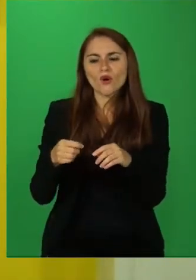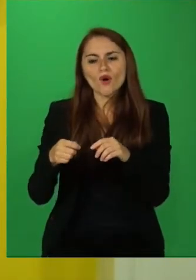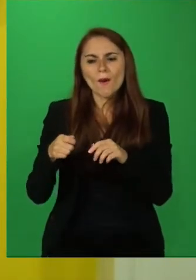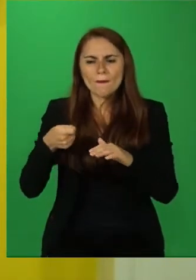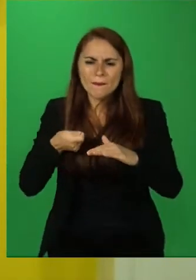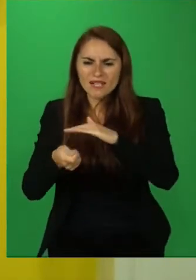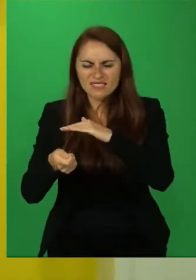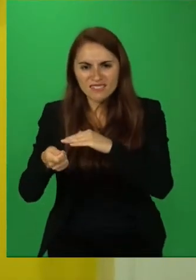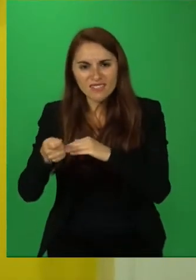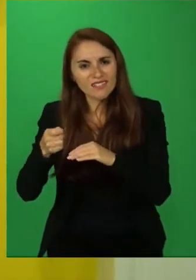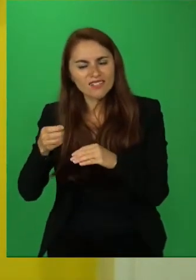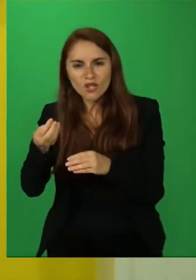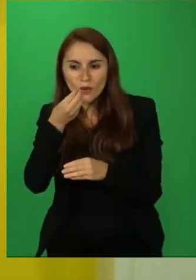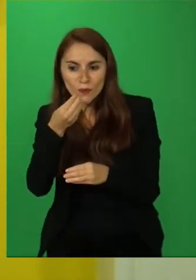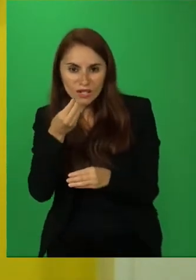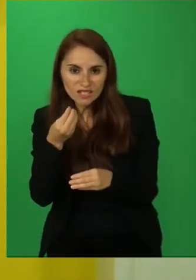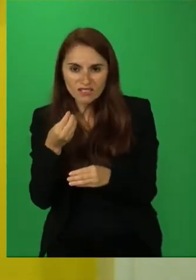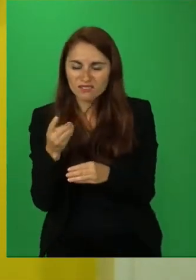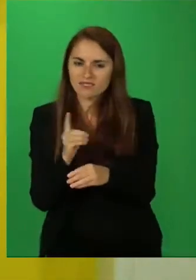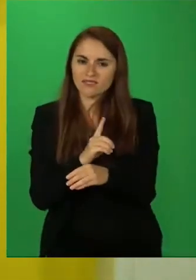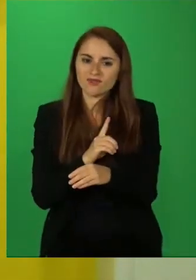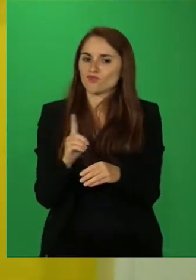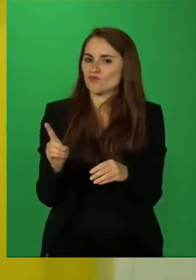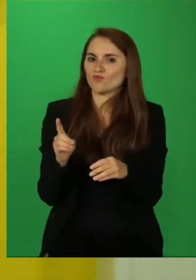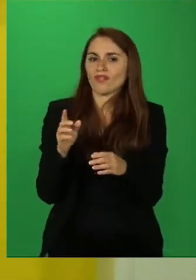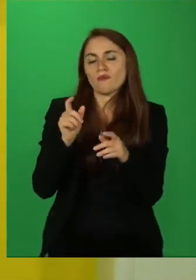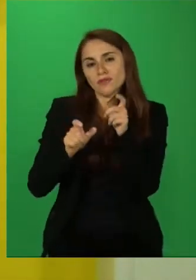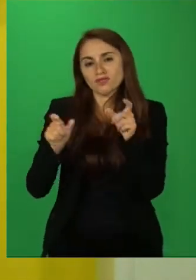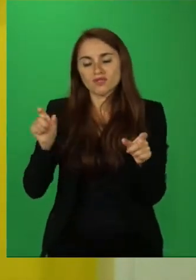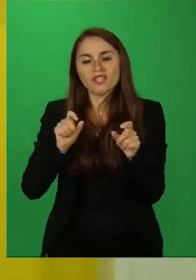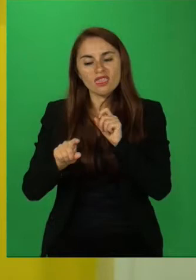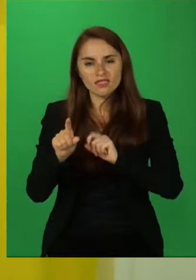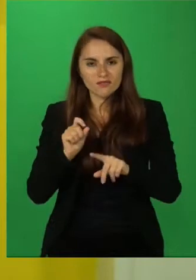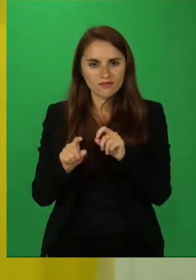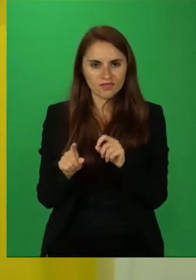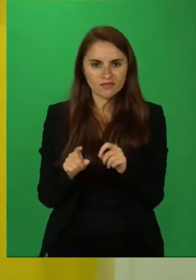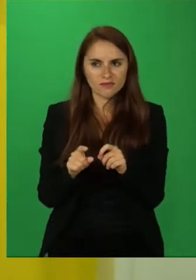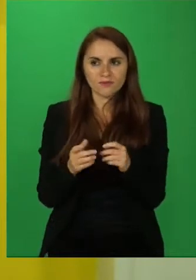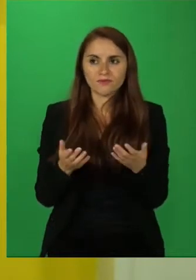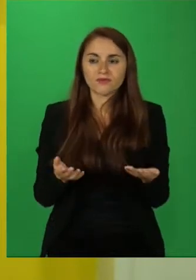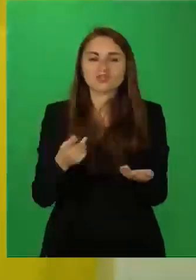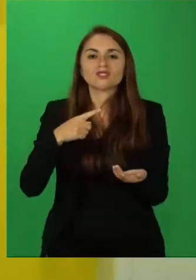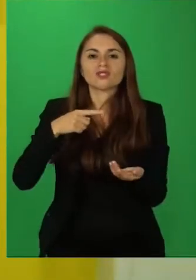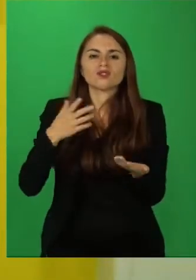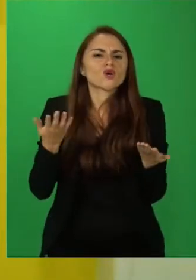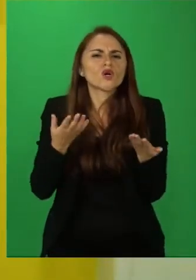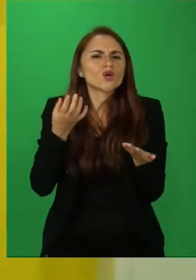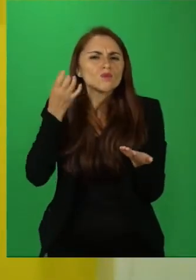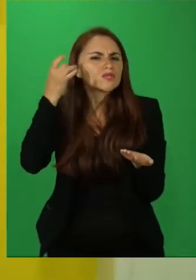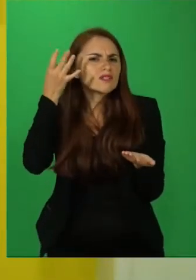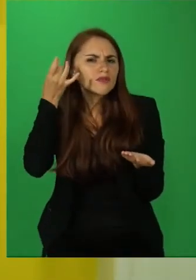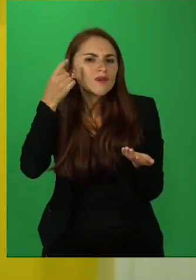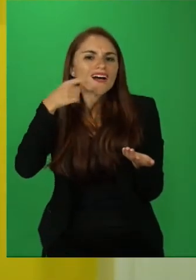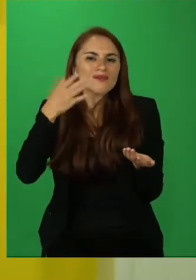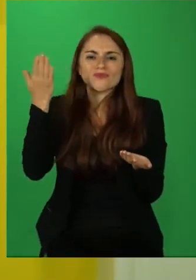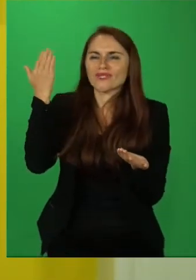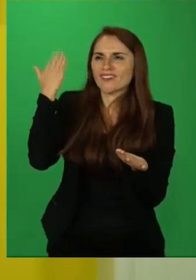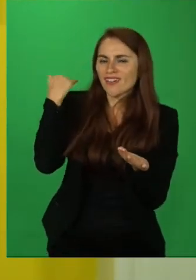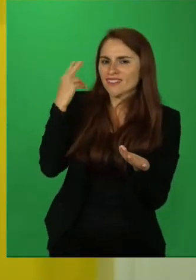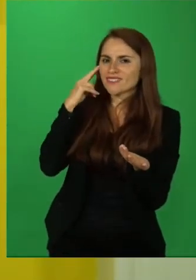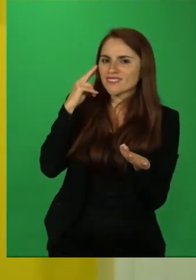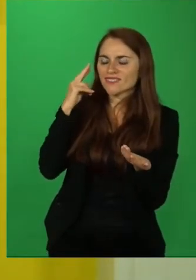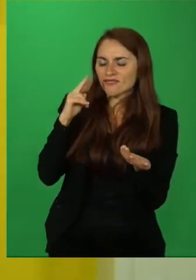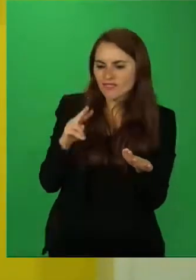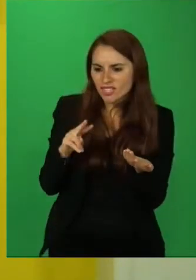comamos a los animales. ¿Sí? Eso lo sabemos por experiencia. Probablemente si tú revisas este texto,